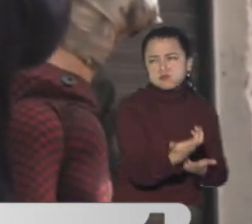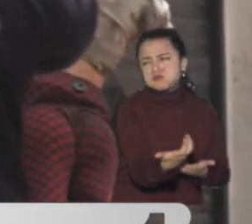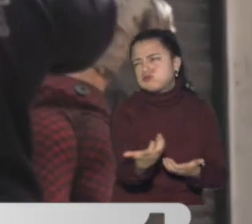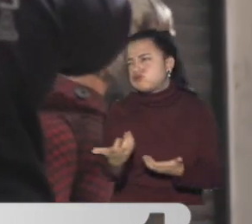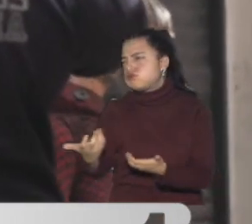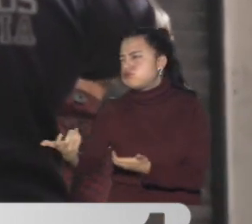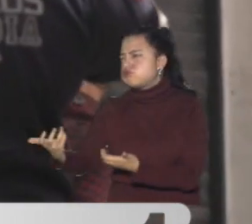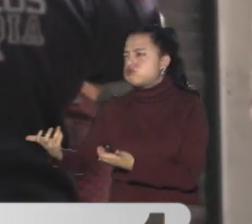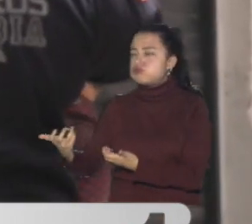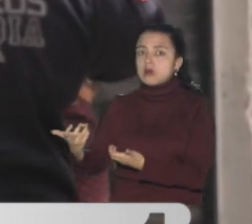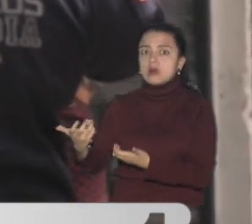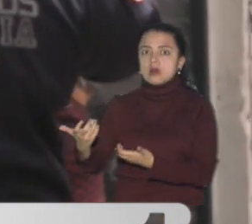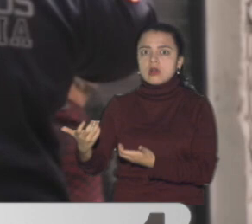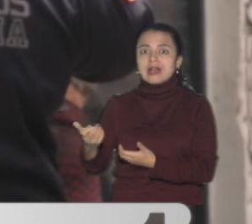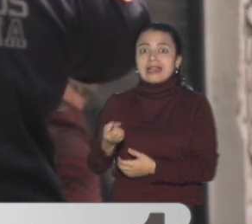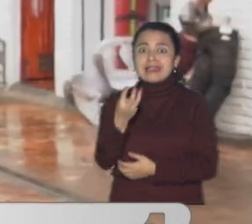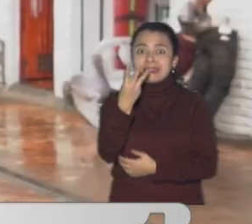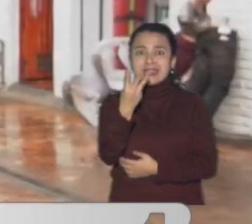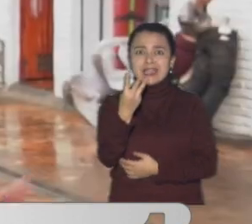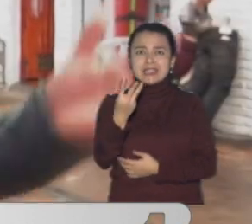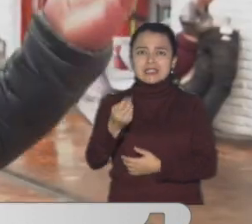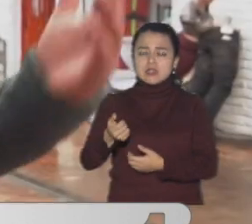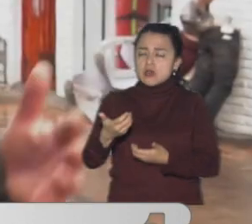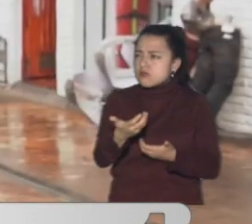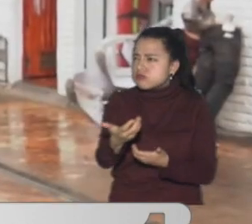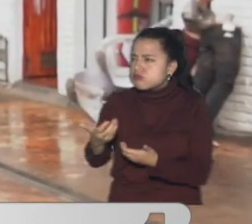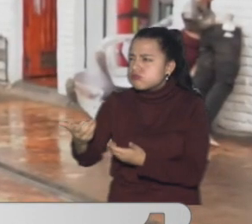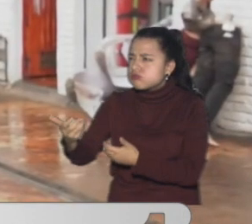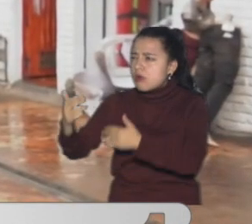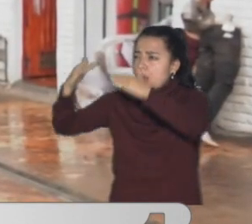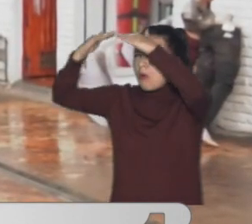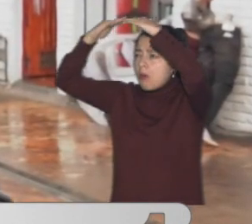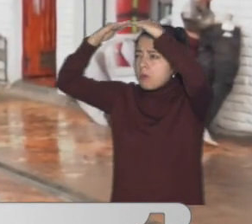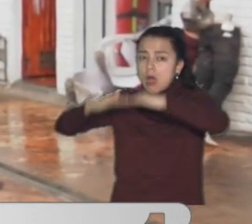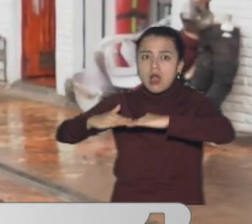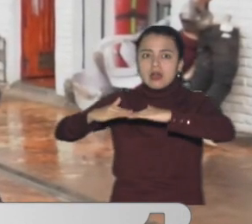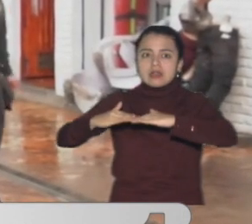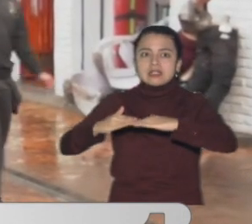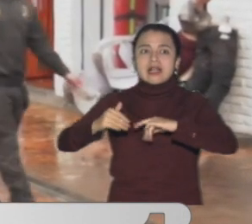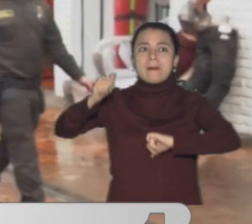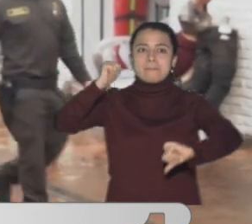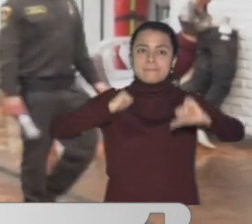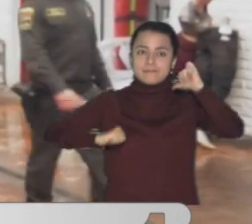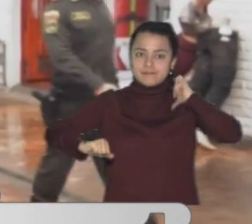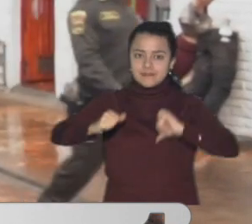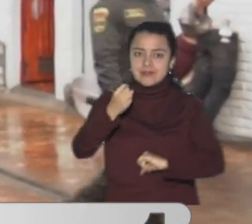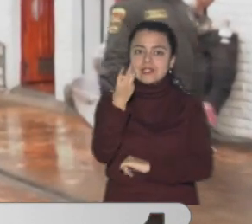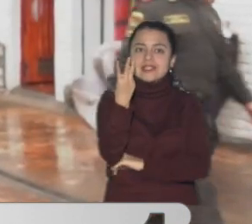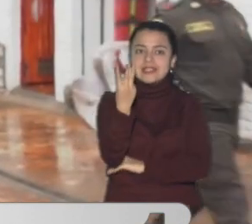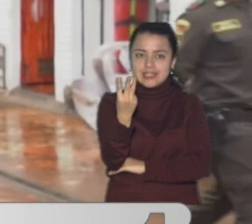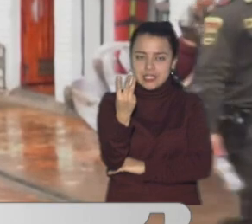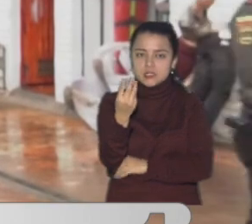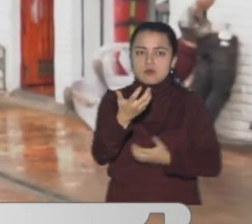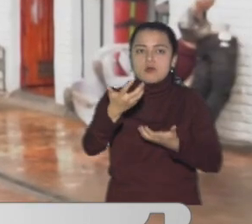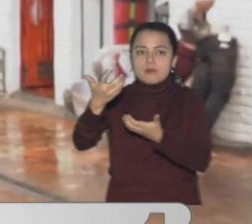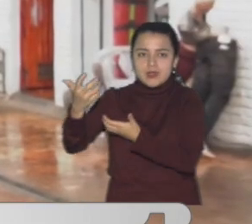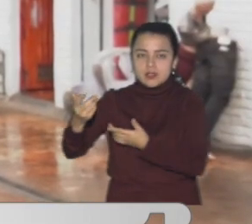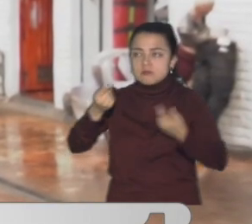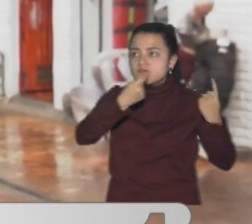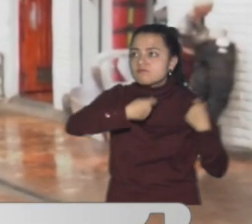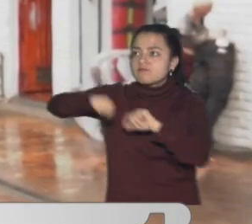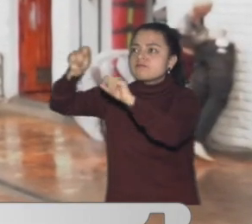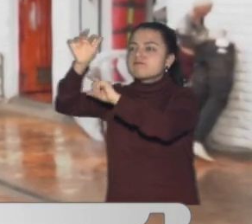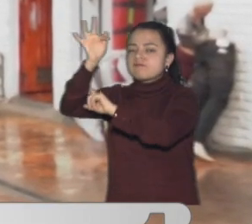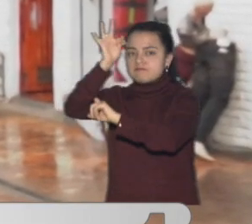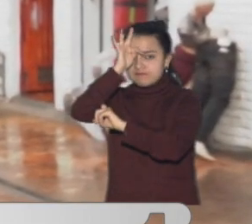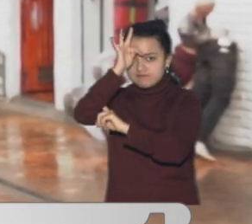de concreto. Cuando llegan los organismos de emergencia, hay el desplome de uno de los techos y resultan heridos 3 integrantes, tanto de la Defensa Civil